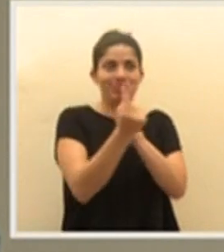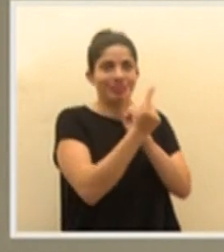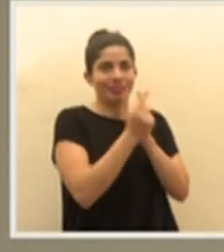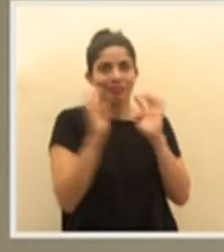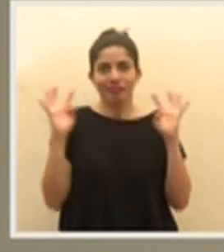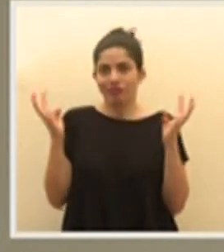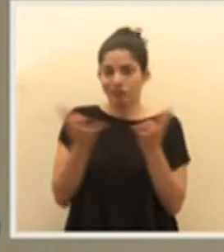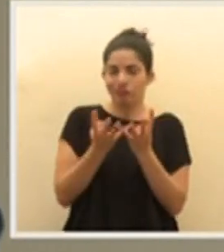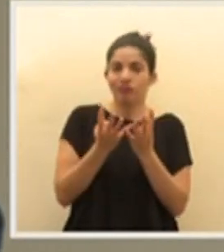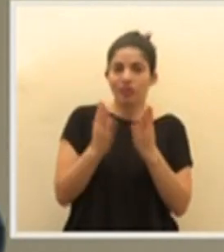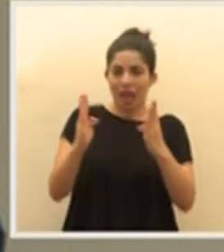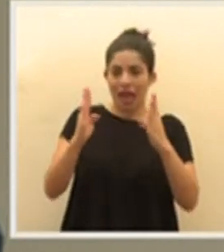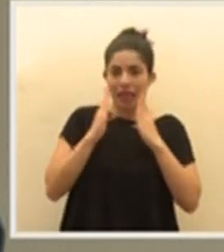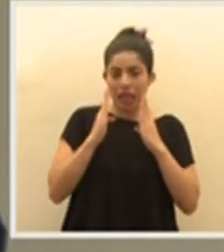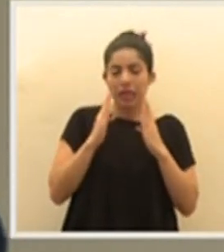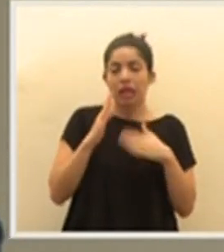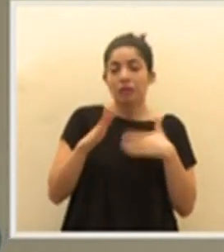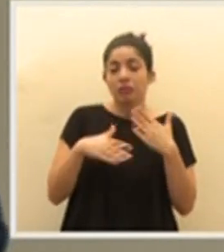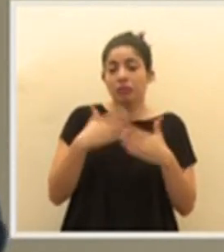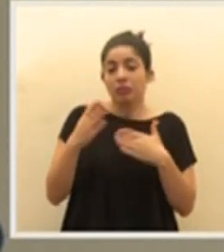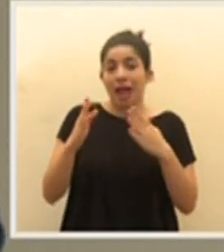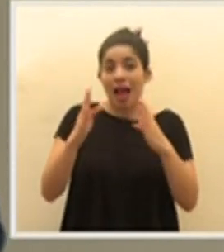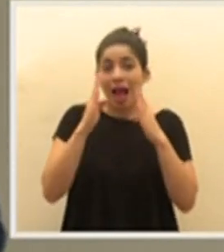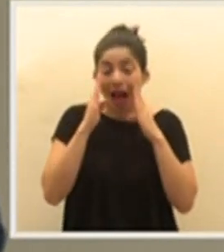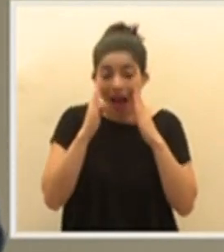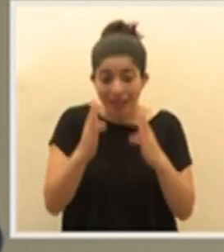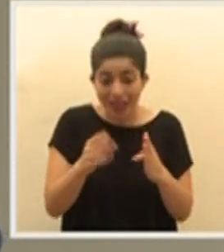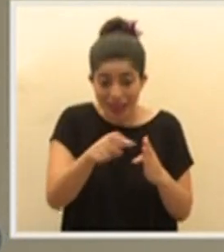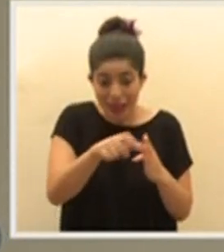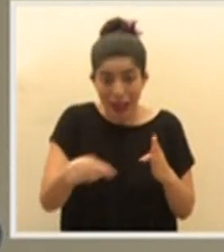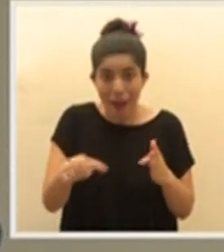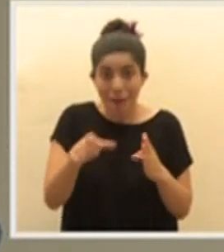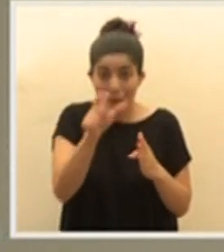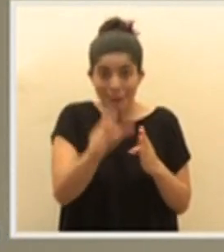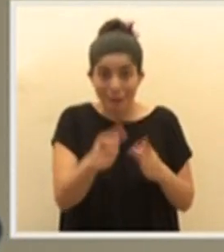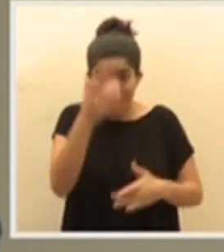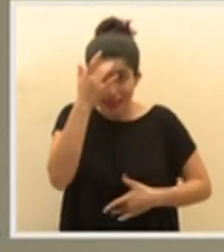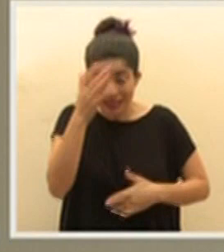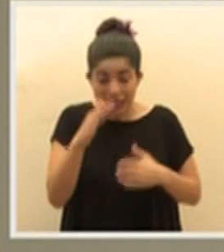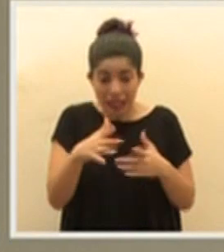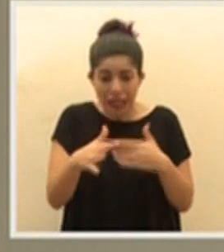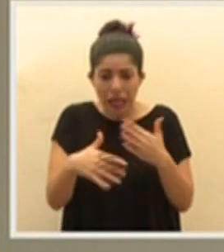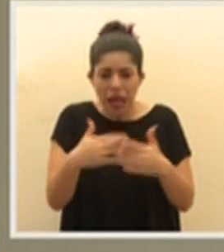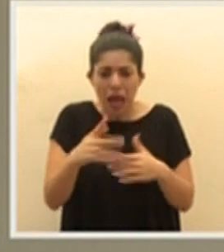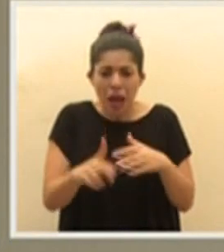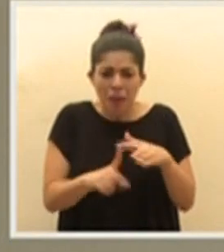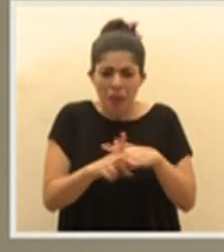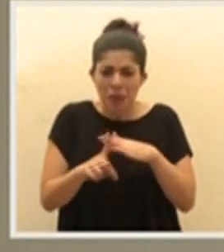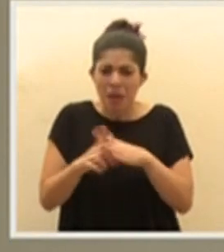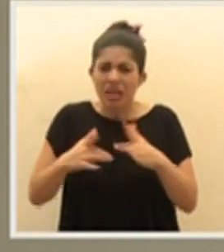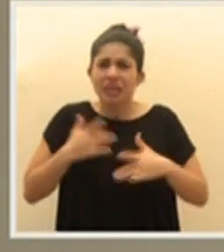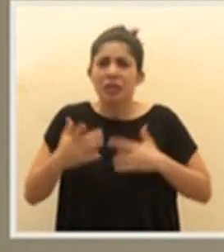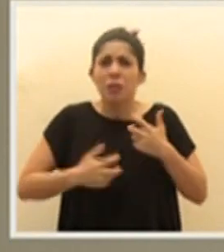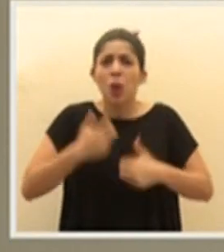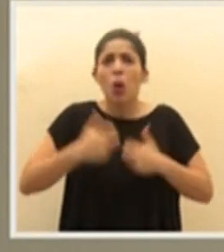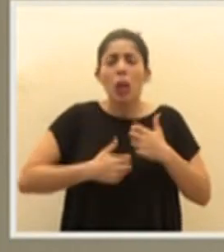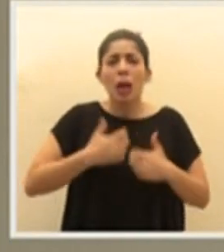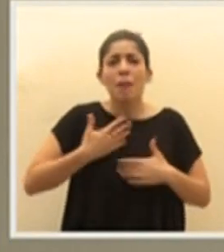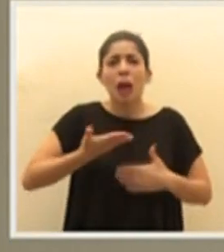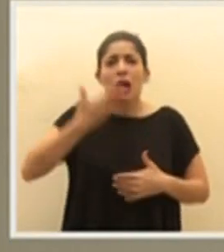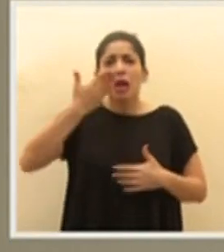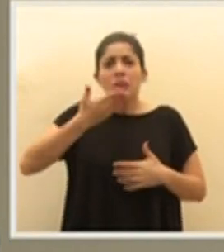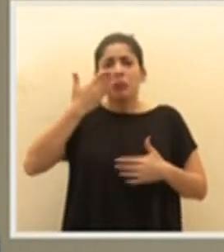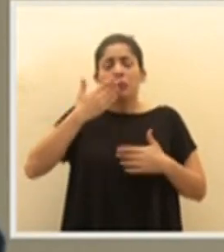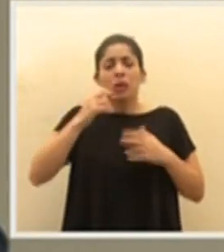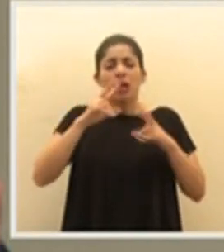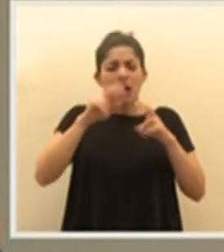En el transcurso de la atención de este paciente comenzó a presentar síntomas respiratorios, se le hizo